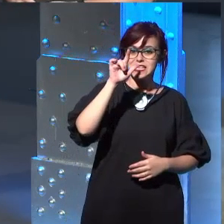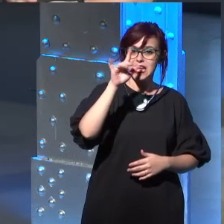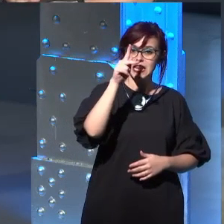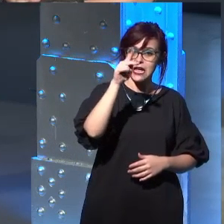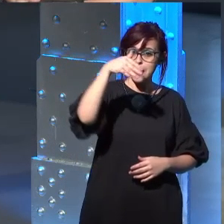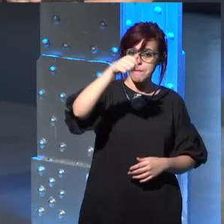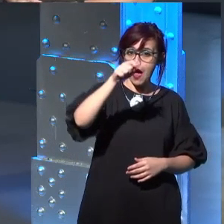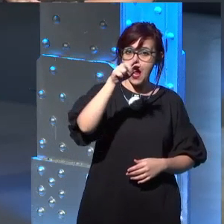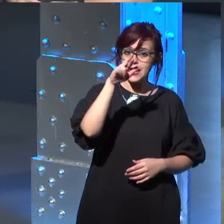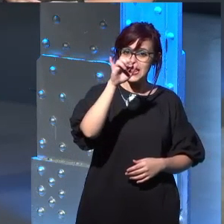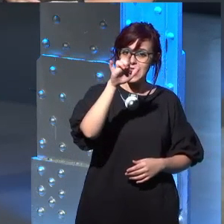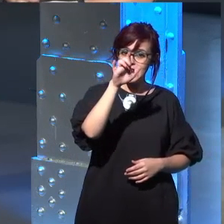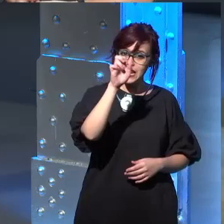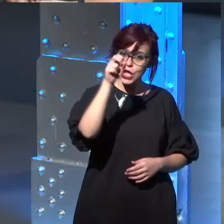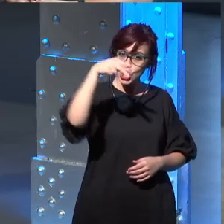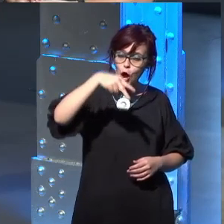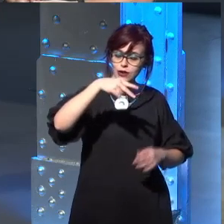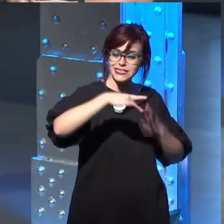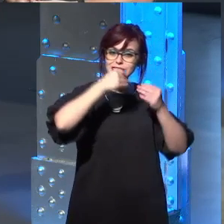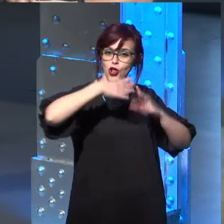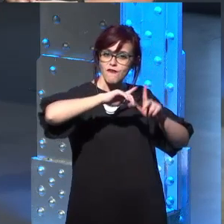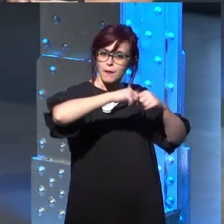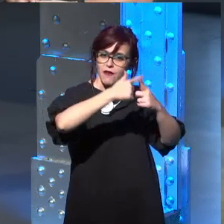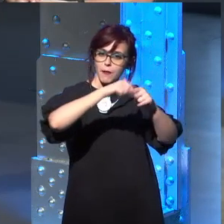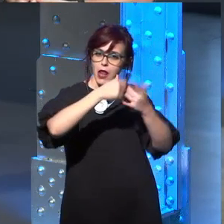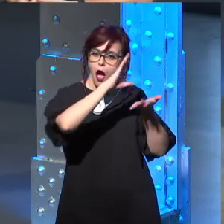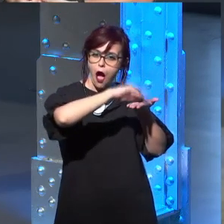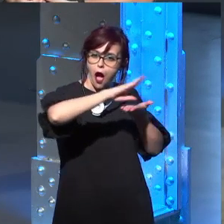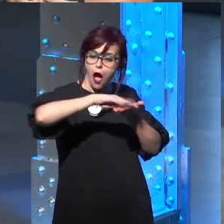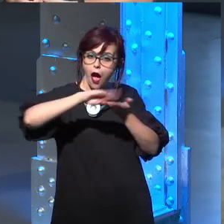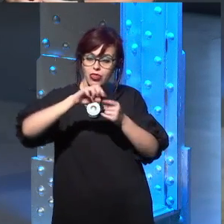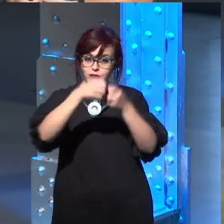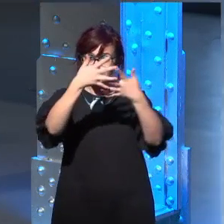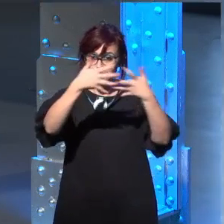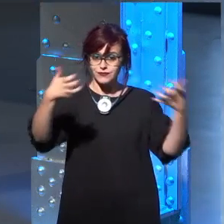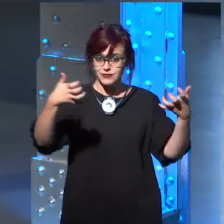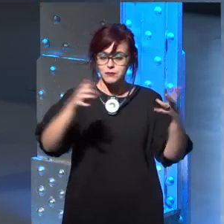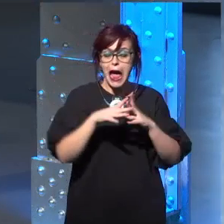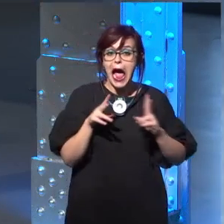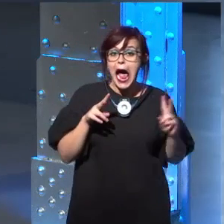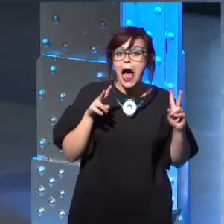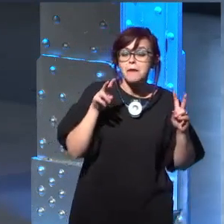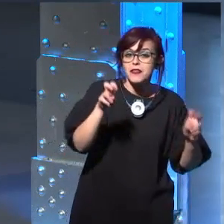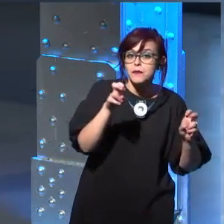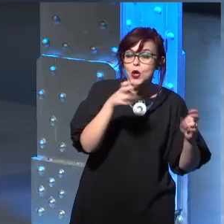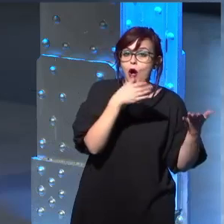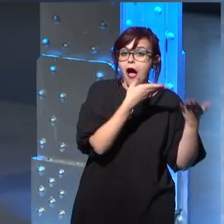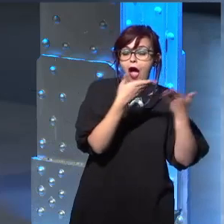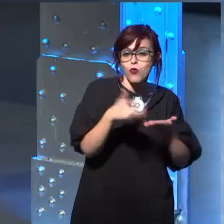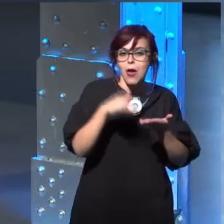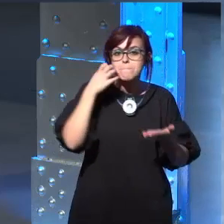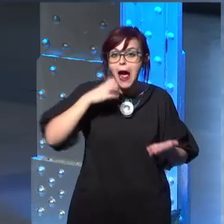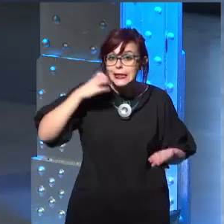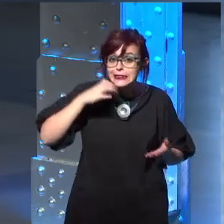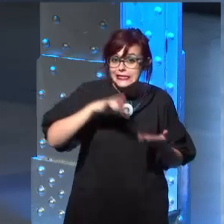padre, porque él era capaz de obtener información sobre su padre. En el